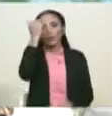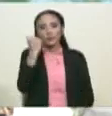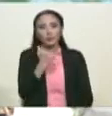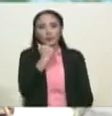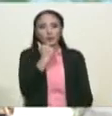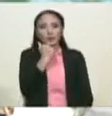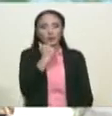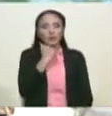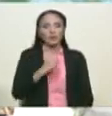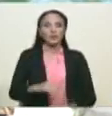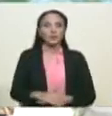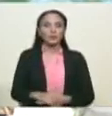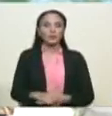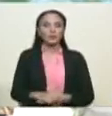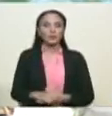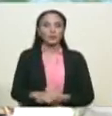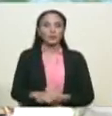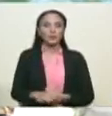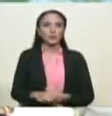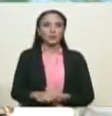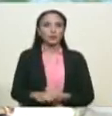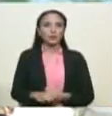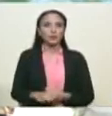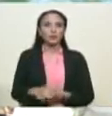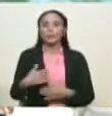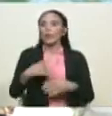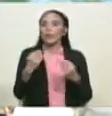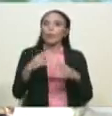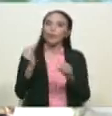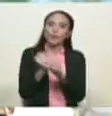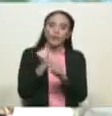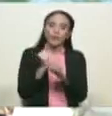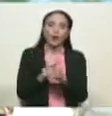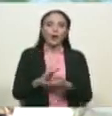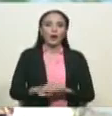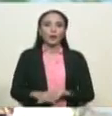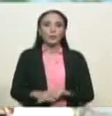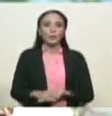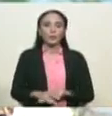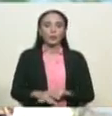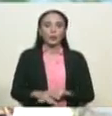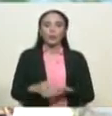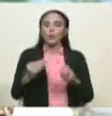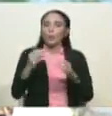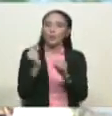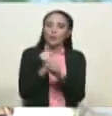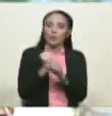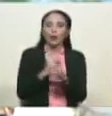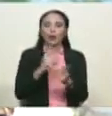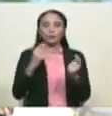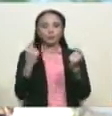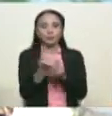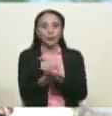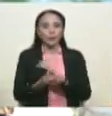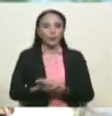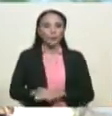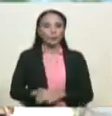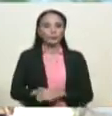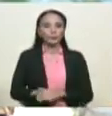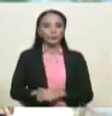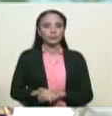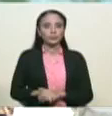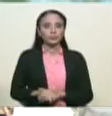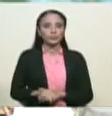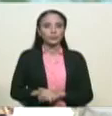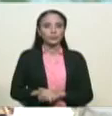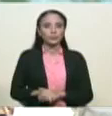capacidad de trabajo, en su versatilidad, en su capacidad dialéctica, está al frente de proyectos muy